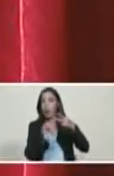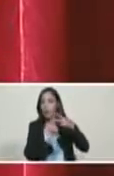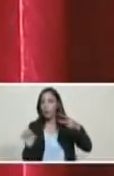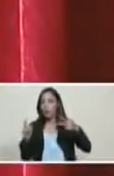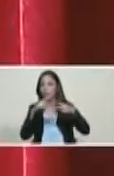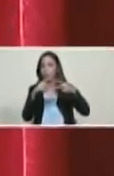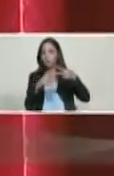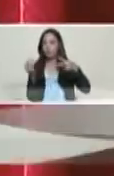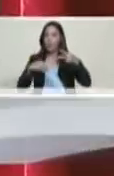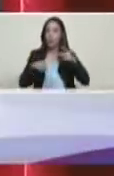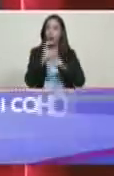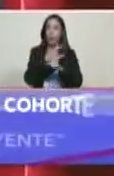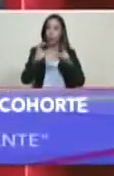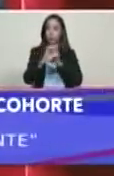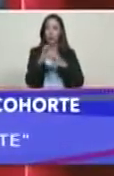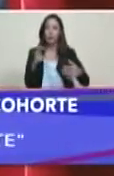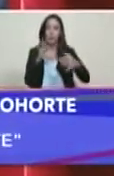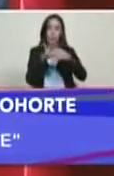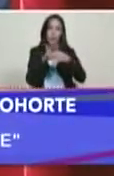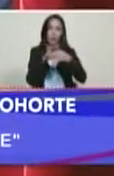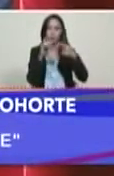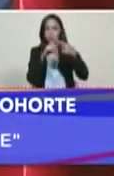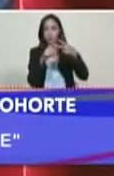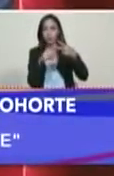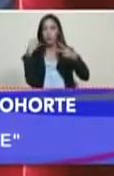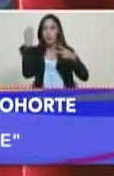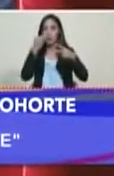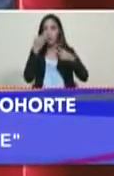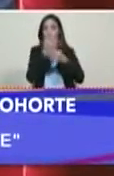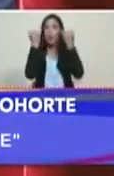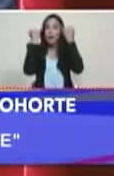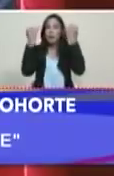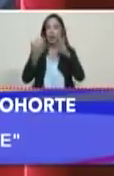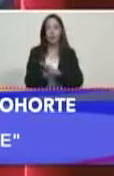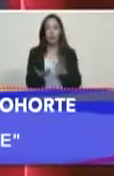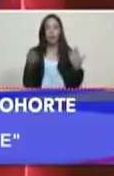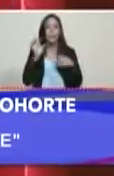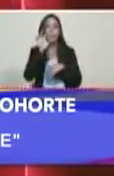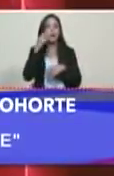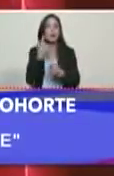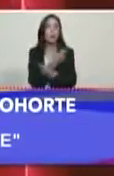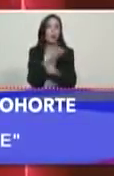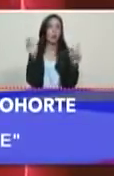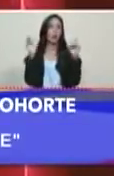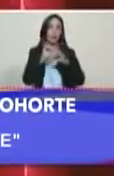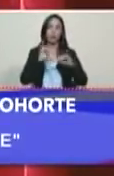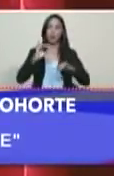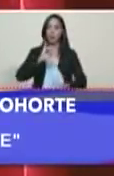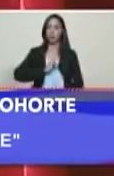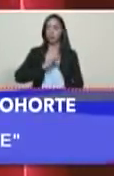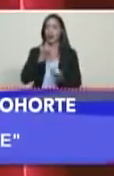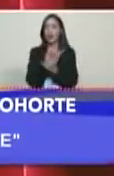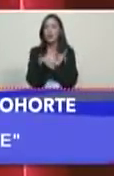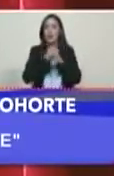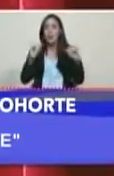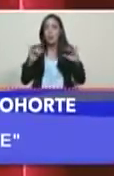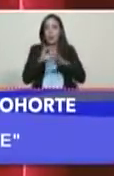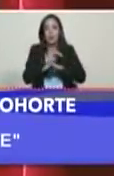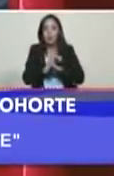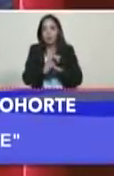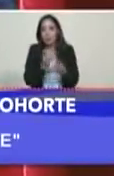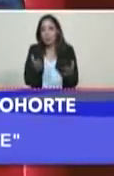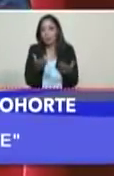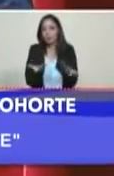unidos. Podemos pensar un país libre y feliz, dependiente y subordinado del imperialismo